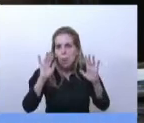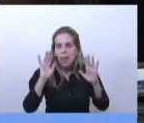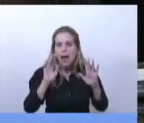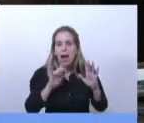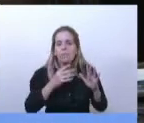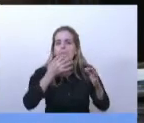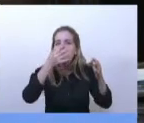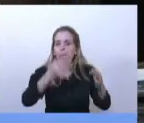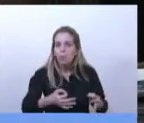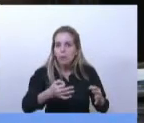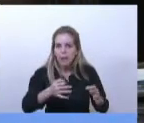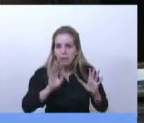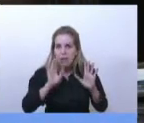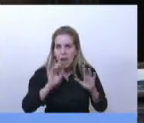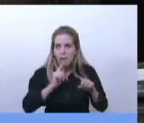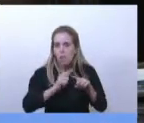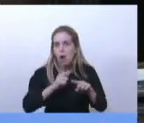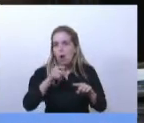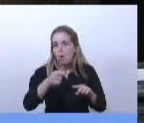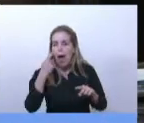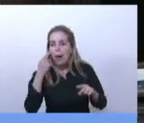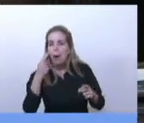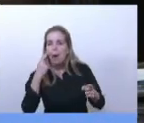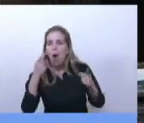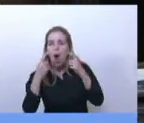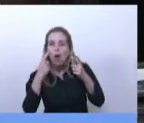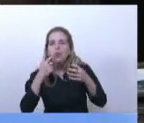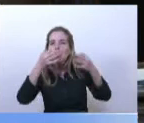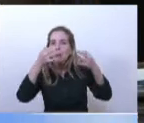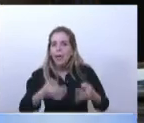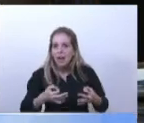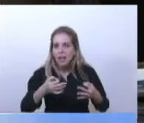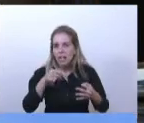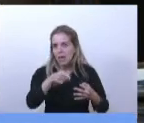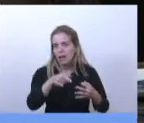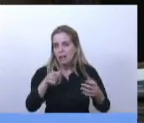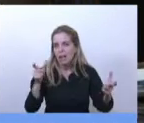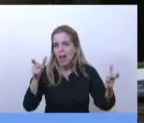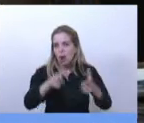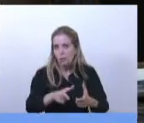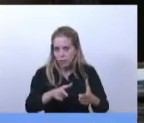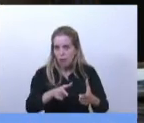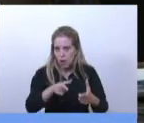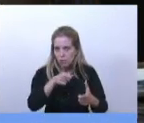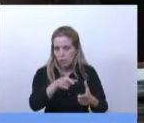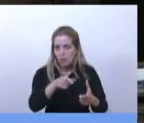cumplirse a través de un ejercicio de control que hagamos en la implementación